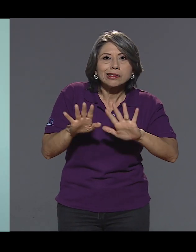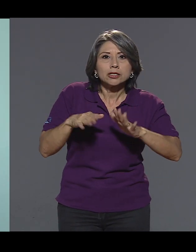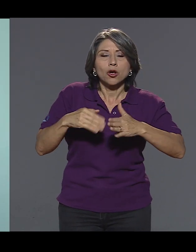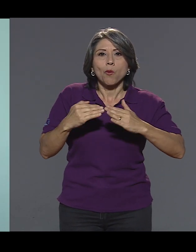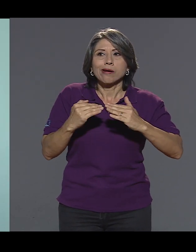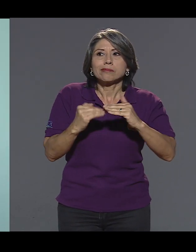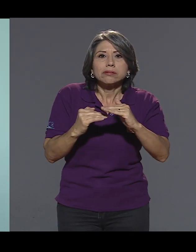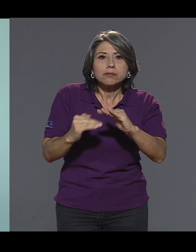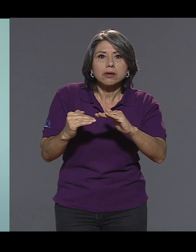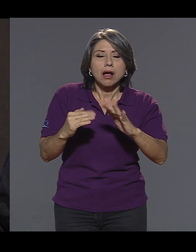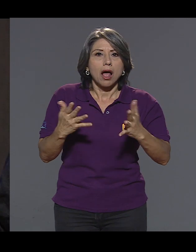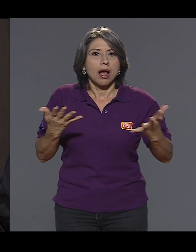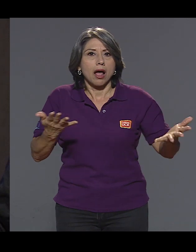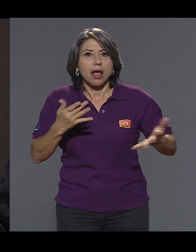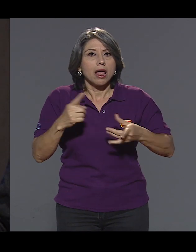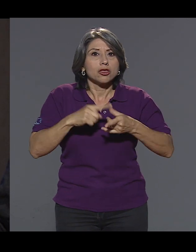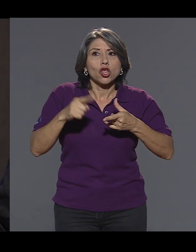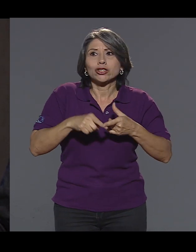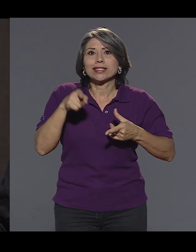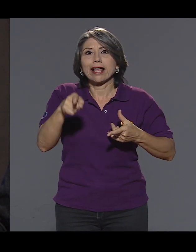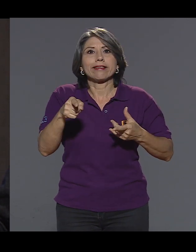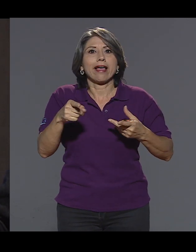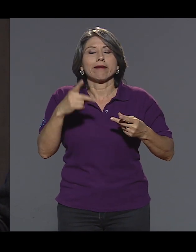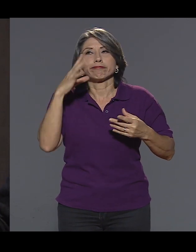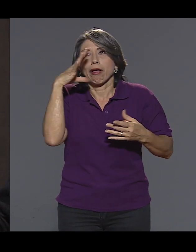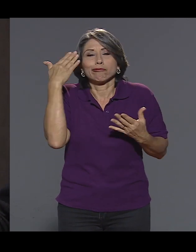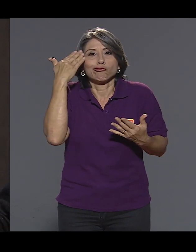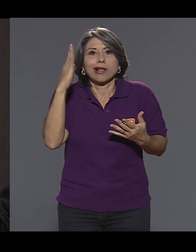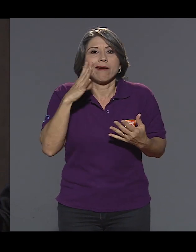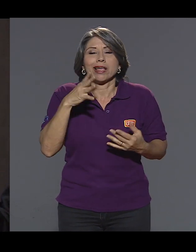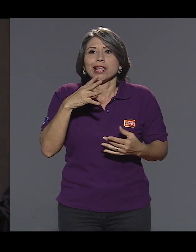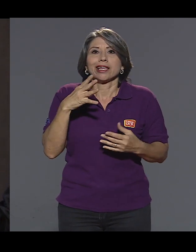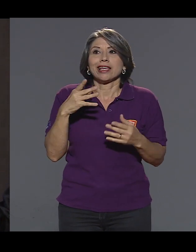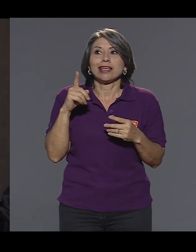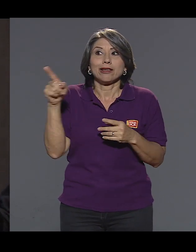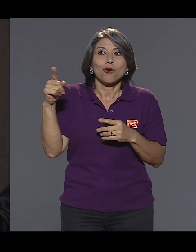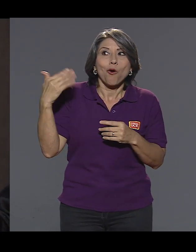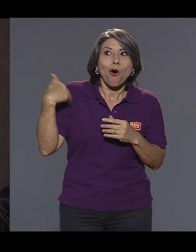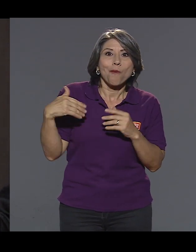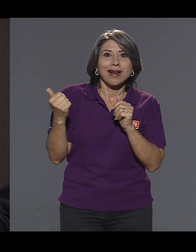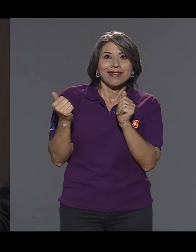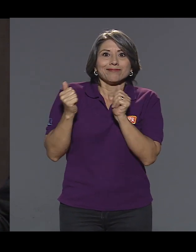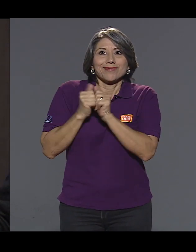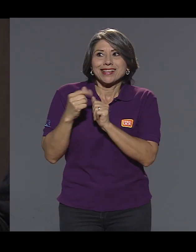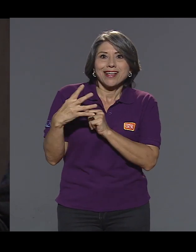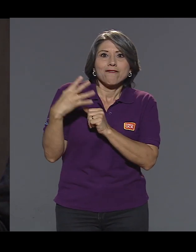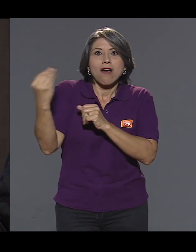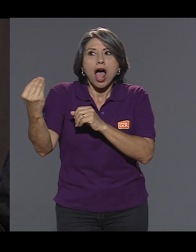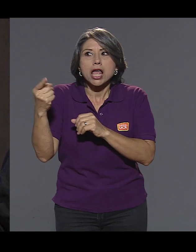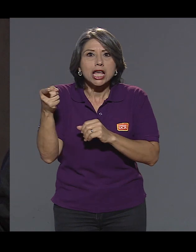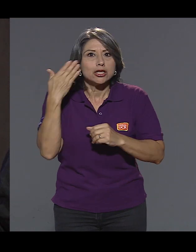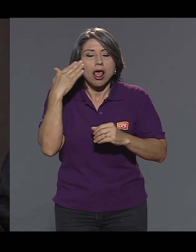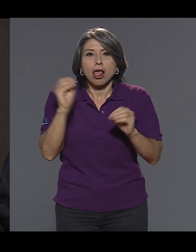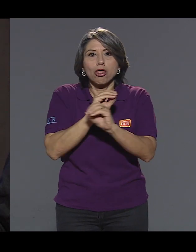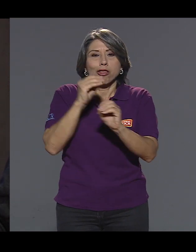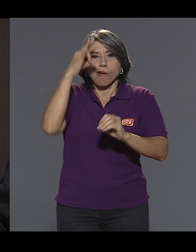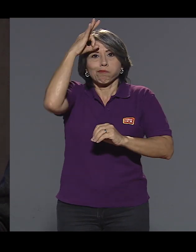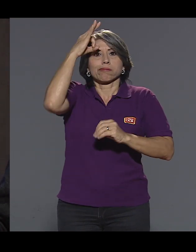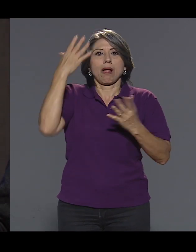solo hace y se va rápido como un muchacho, pero sin tener conocimiento es el problema.